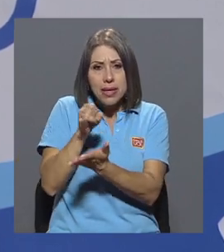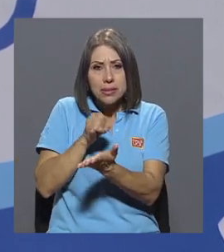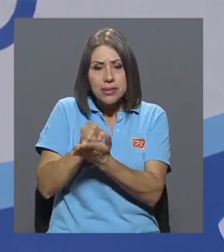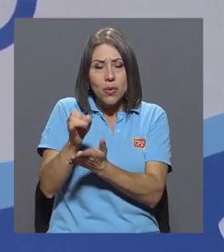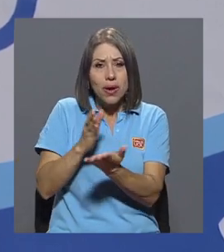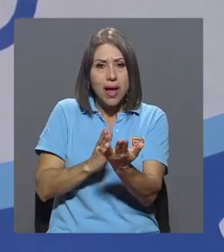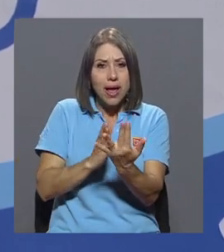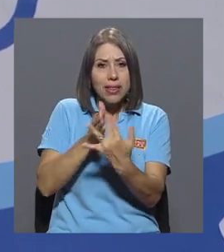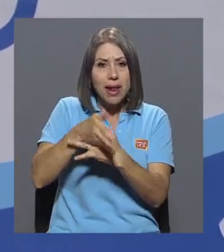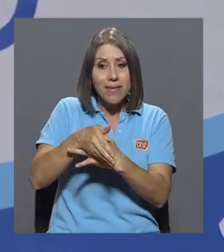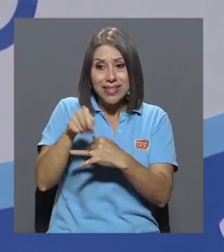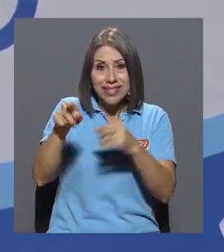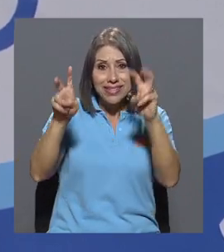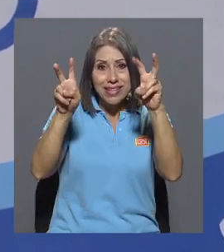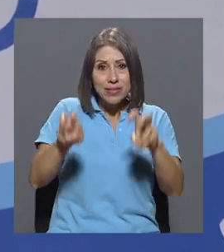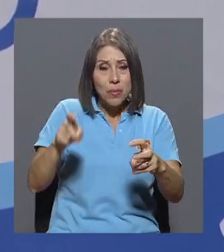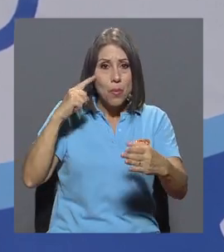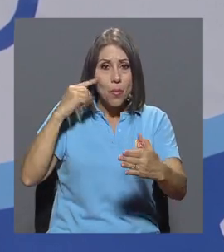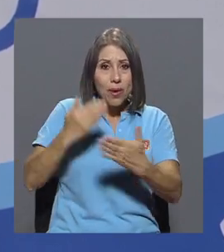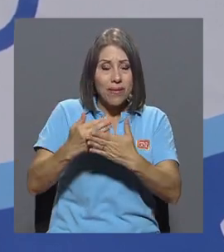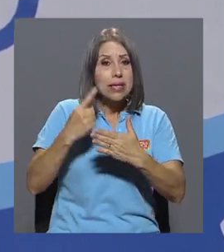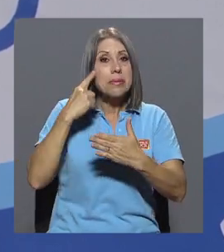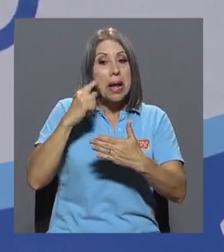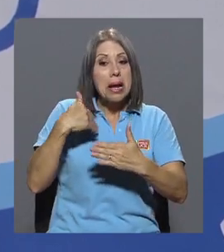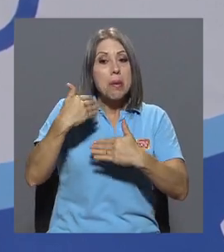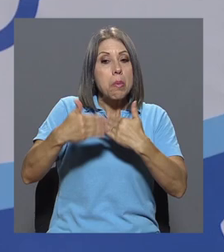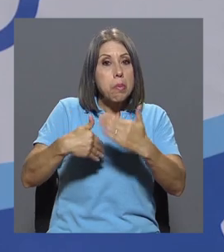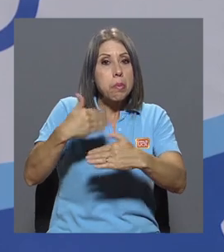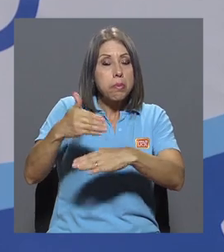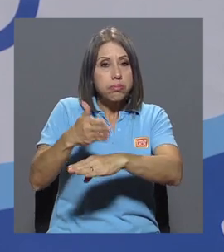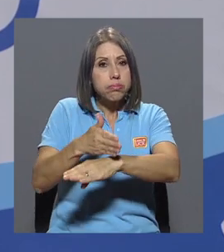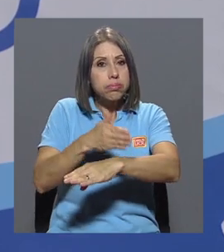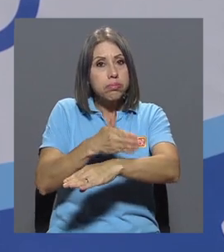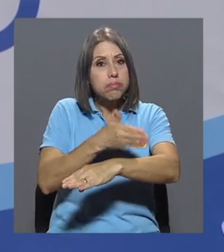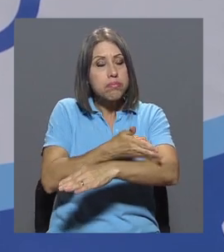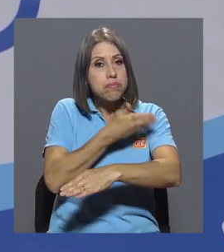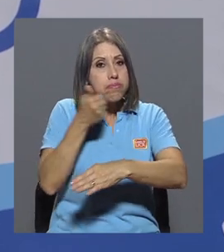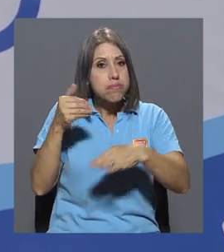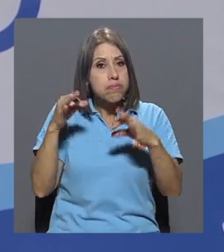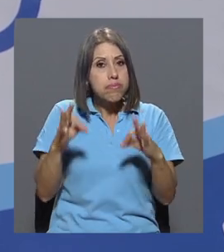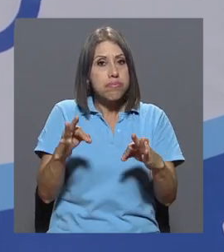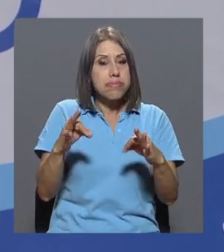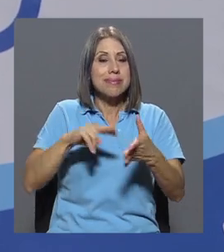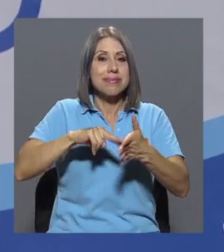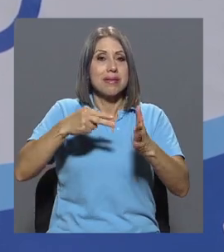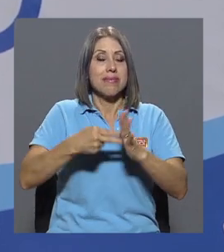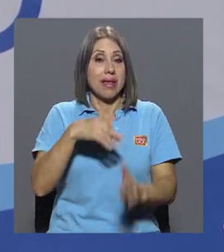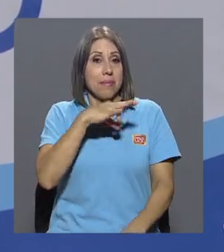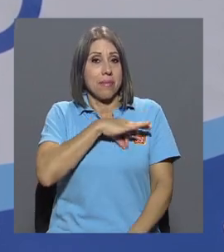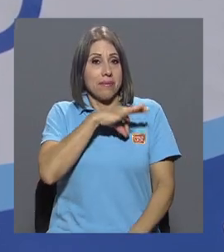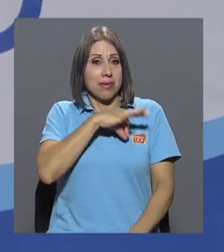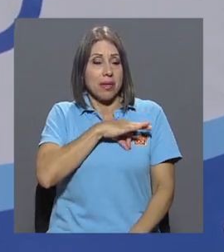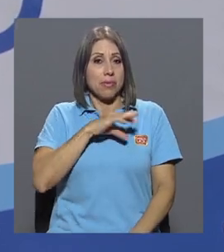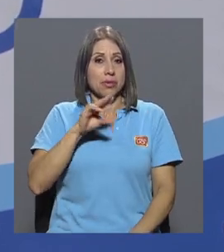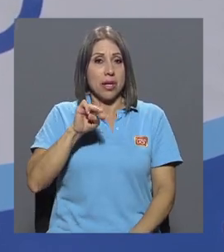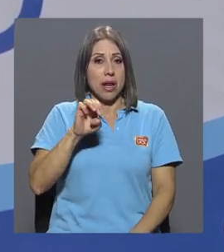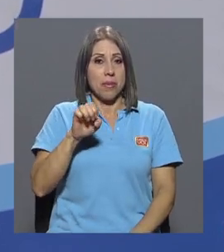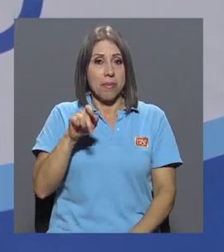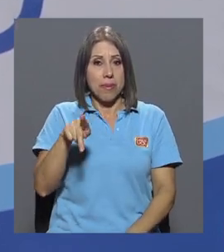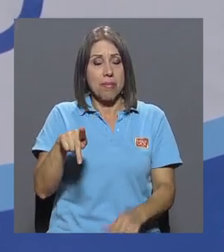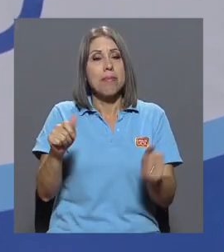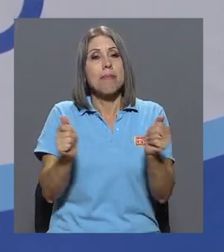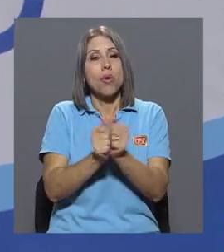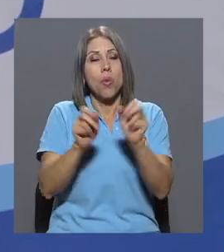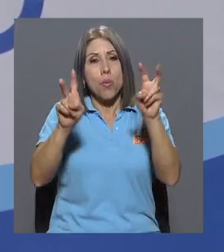para mejorar estas pruebas por ende vamos a beneficiar al ministerio con pruebas que